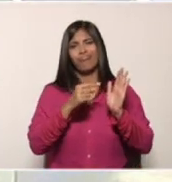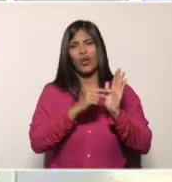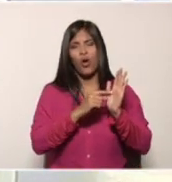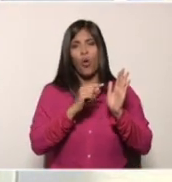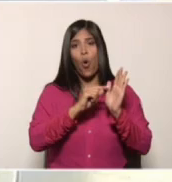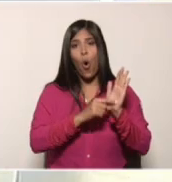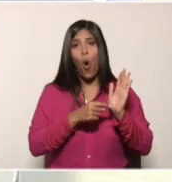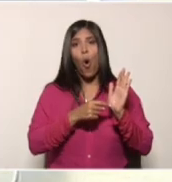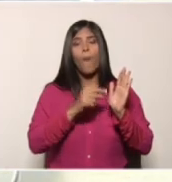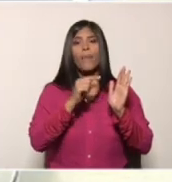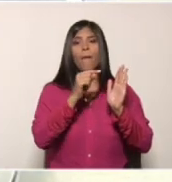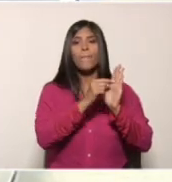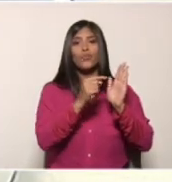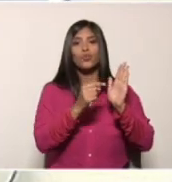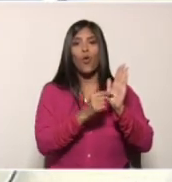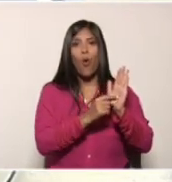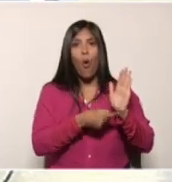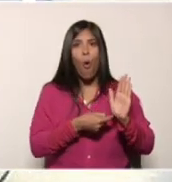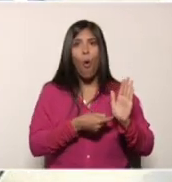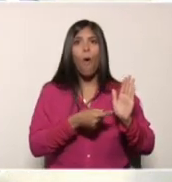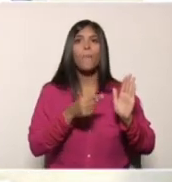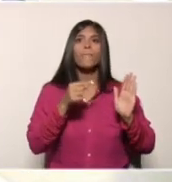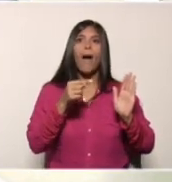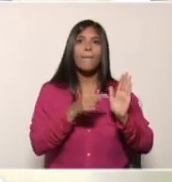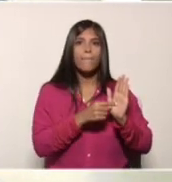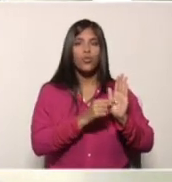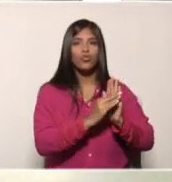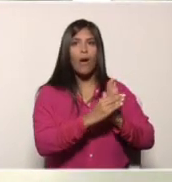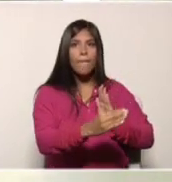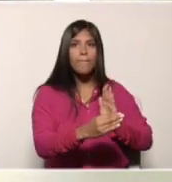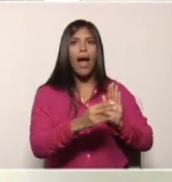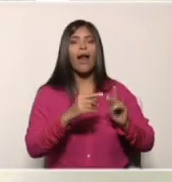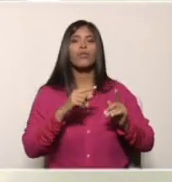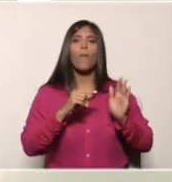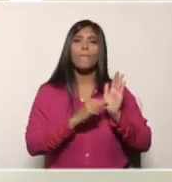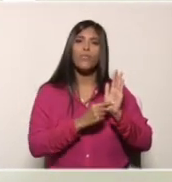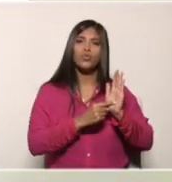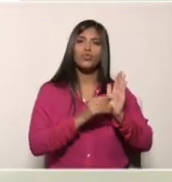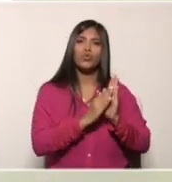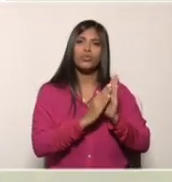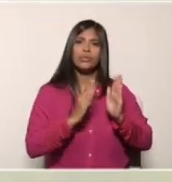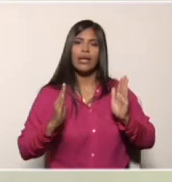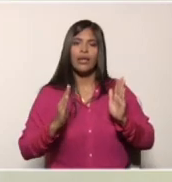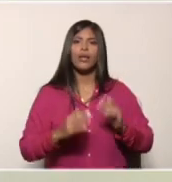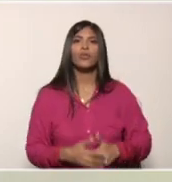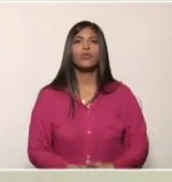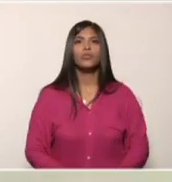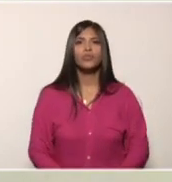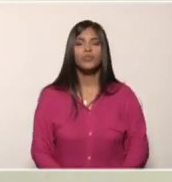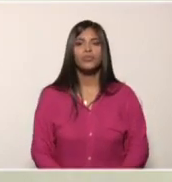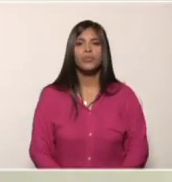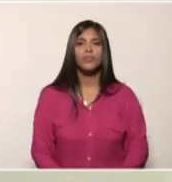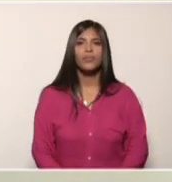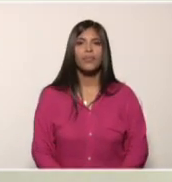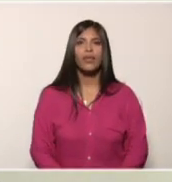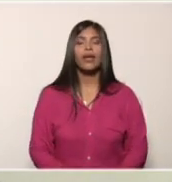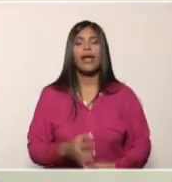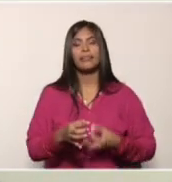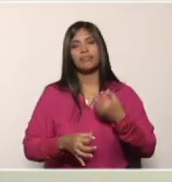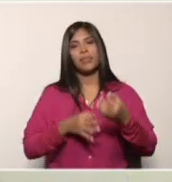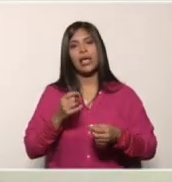la coma, el punto y coma, punto y aparte, punto seguido. Les voy a explicar algunos de